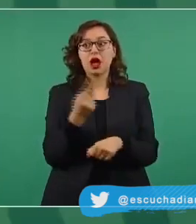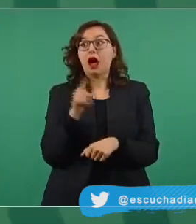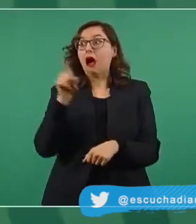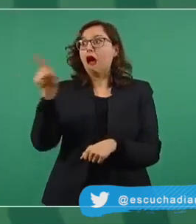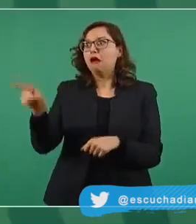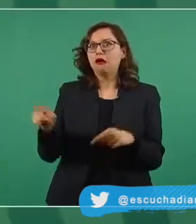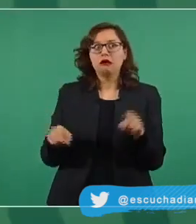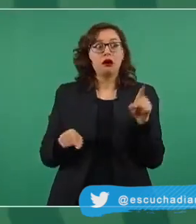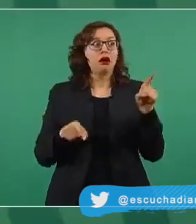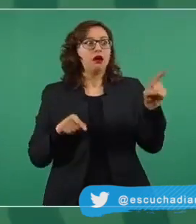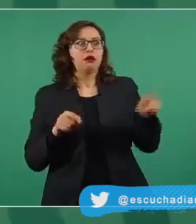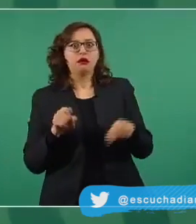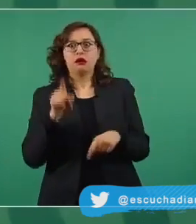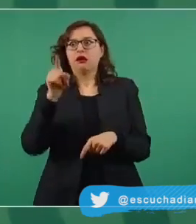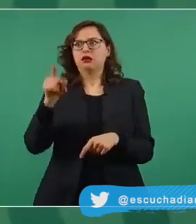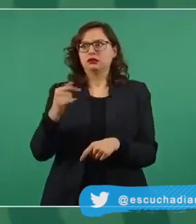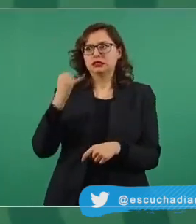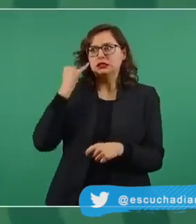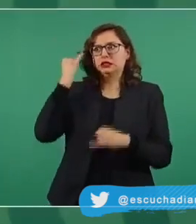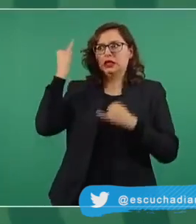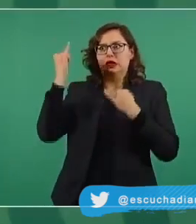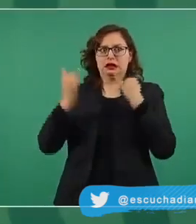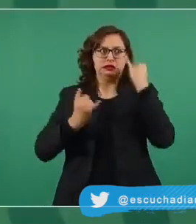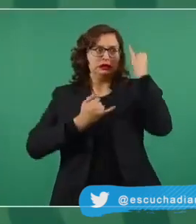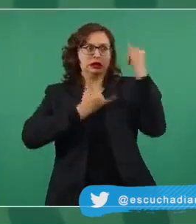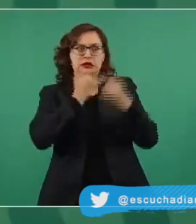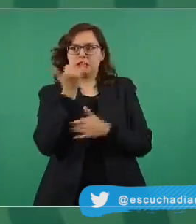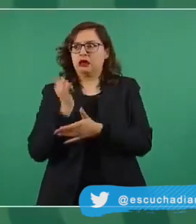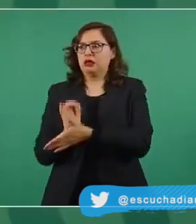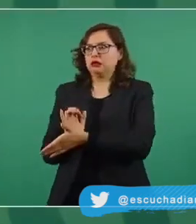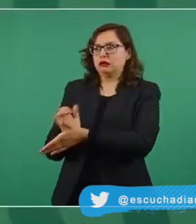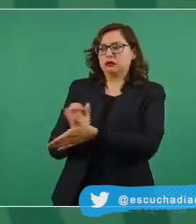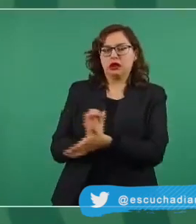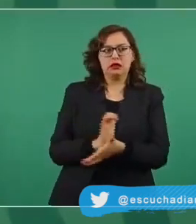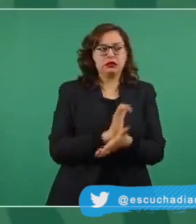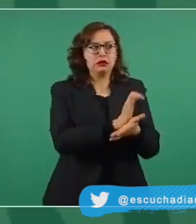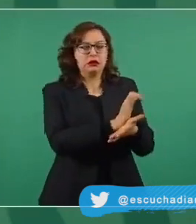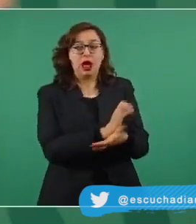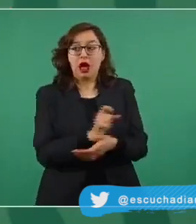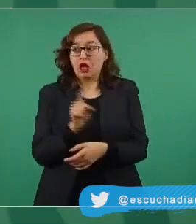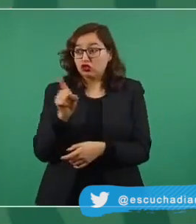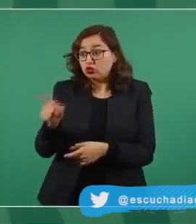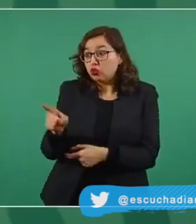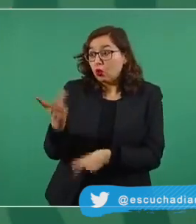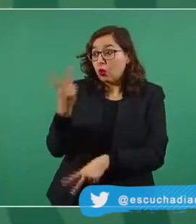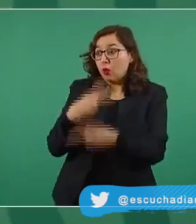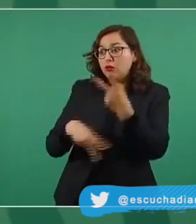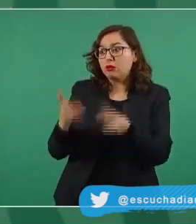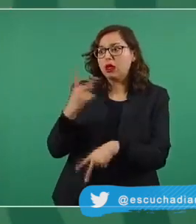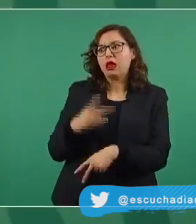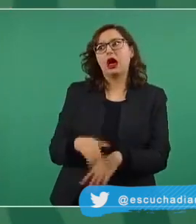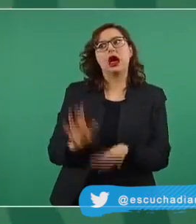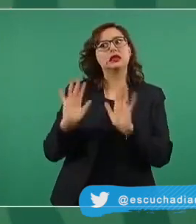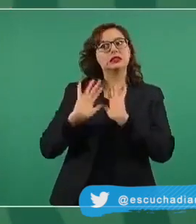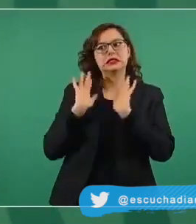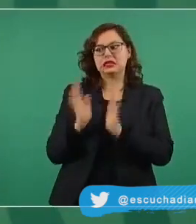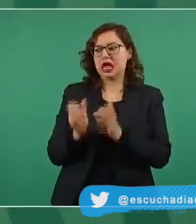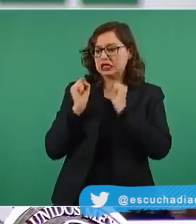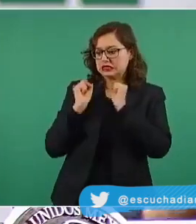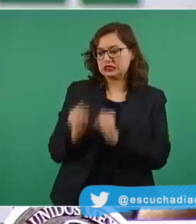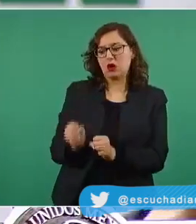es de 60%, y de 68% la de camas con ventilador mecánico en unidades de cuidados